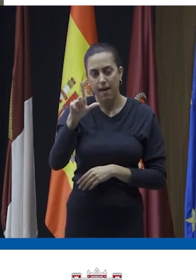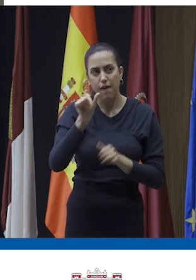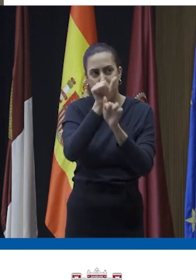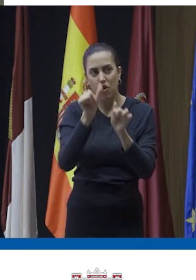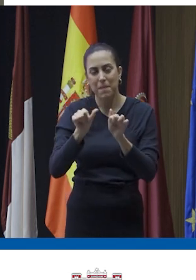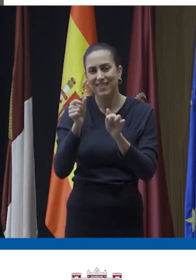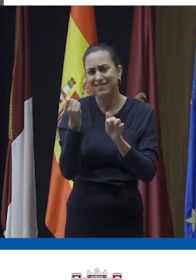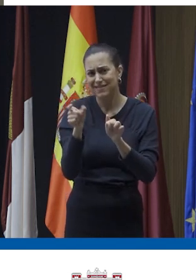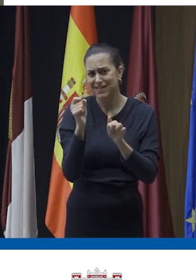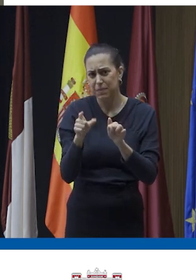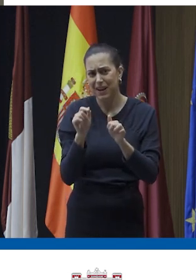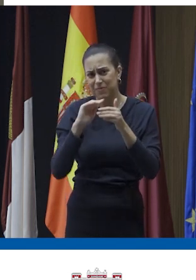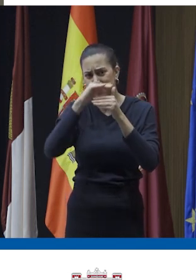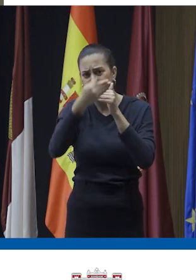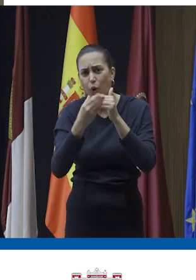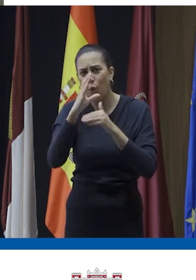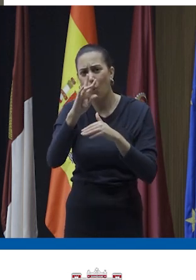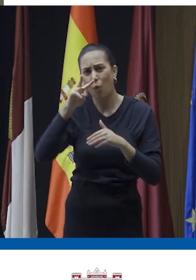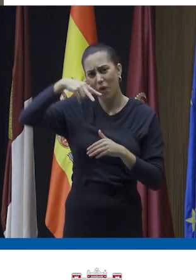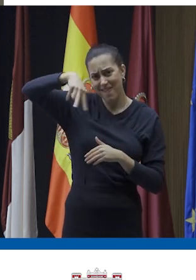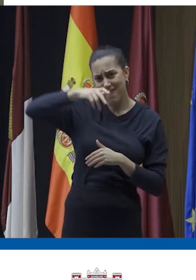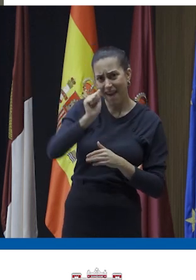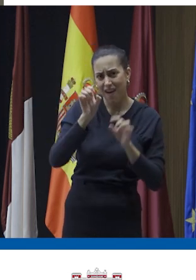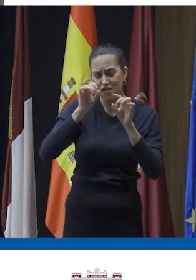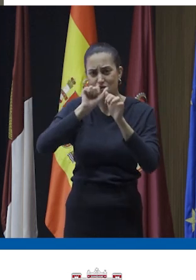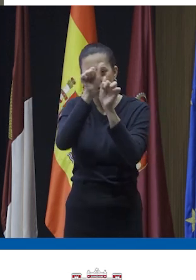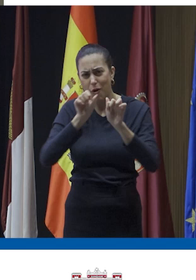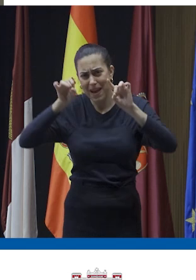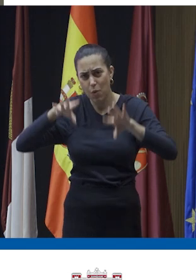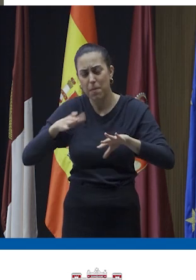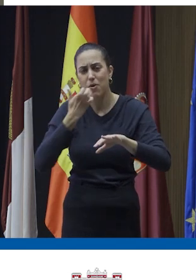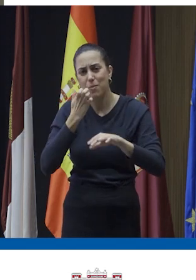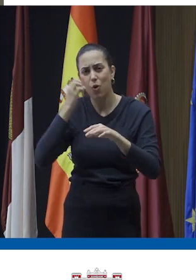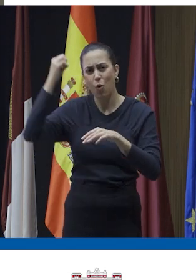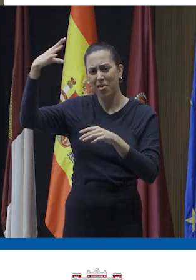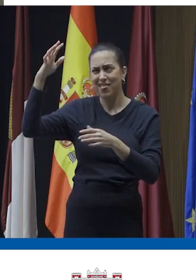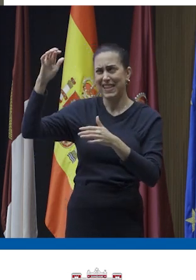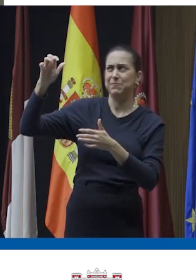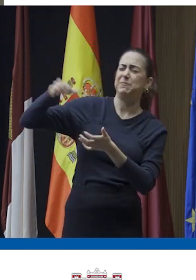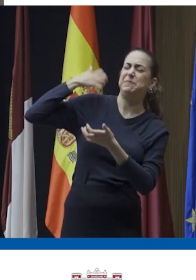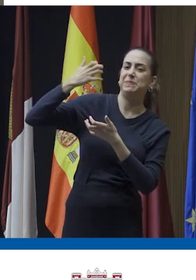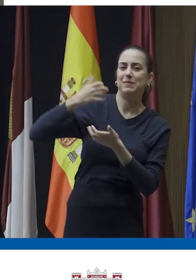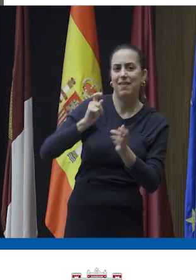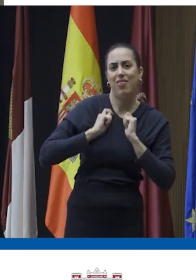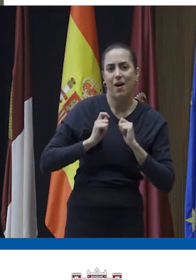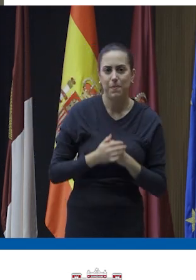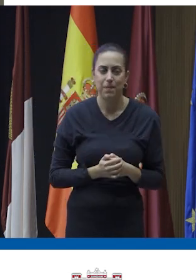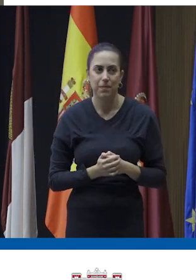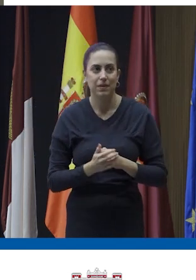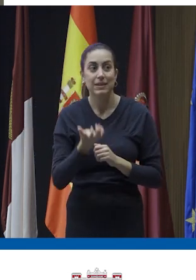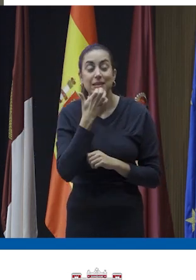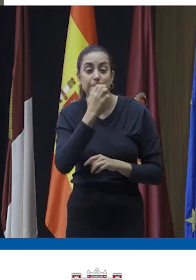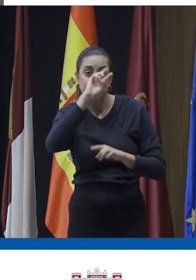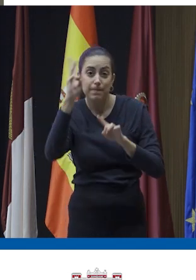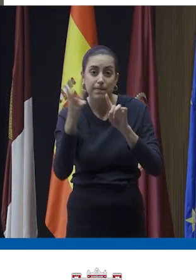en forma de cuña, ¿vale? Que produce una serie de deslumbramientos, produce más deslumbramientos. Y luego, pues si afecta, por